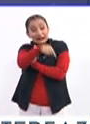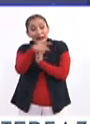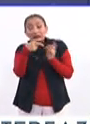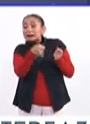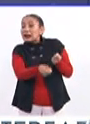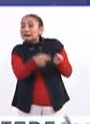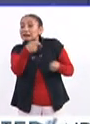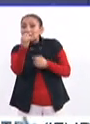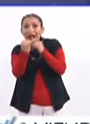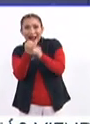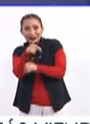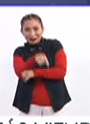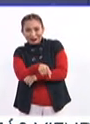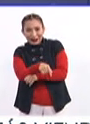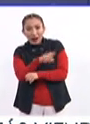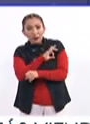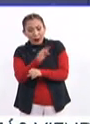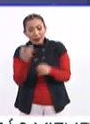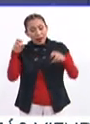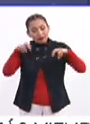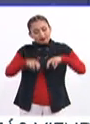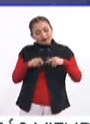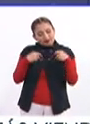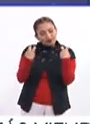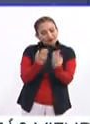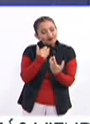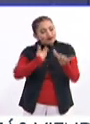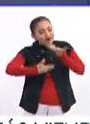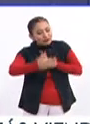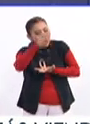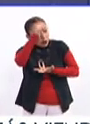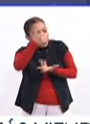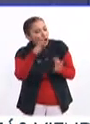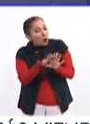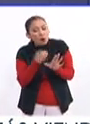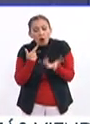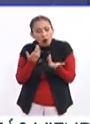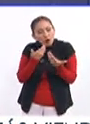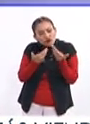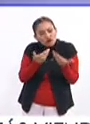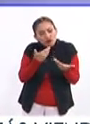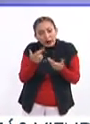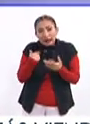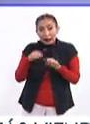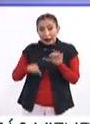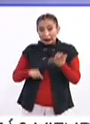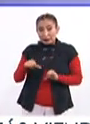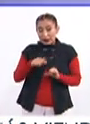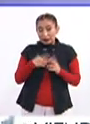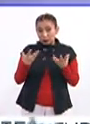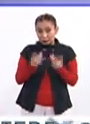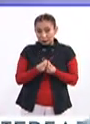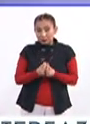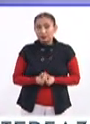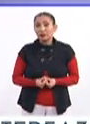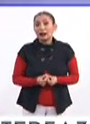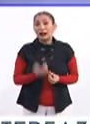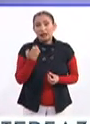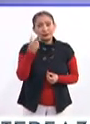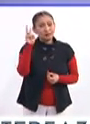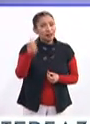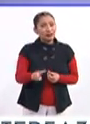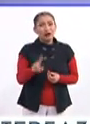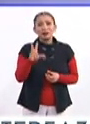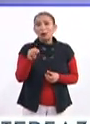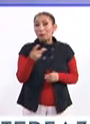la proyección internacional, se puedan sentar a la misma mesa y puedan acordar líneas de entendimiento y acciones conjuntas. Eso,